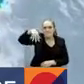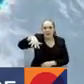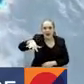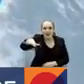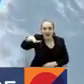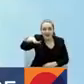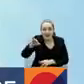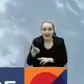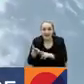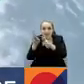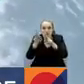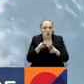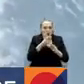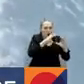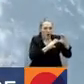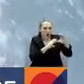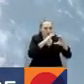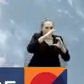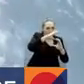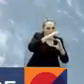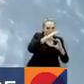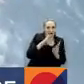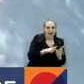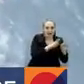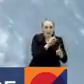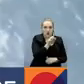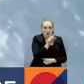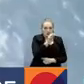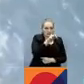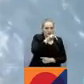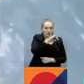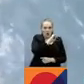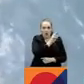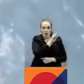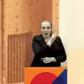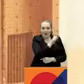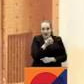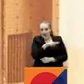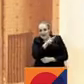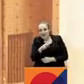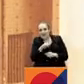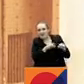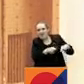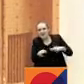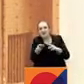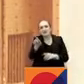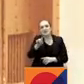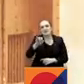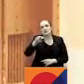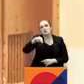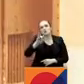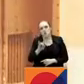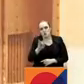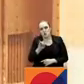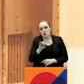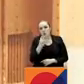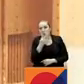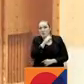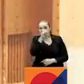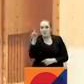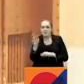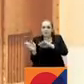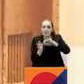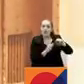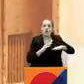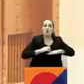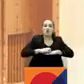y San Jorge, y de igual manera la cuenca del río Sinú. Mientras tanto, en el departamento del Tolima,